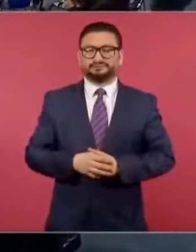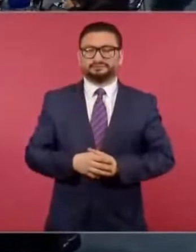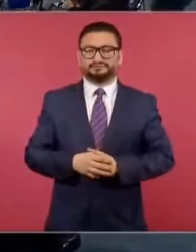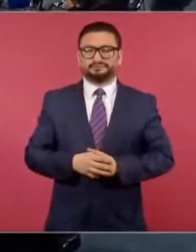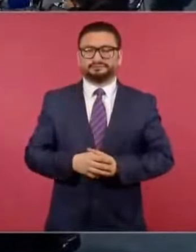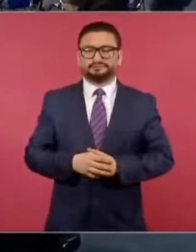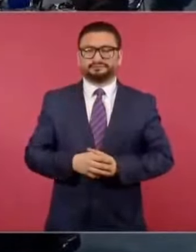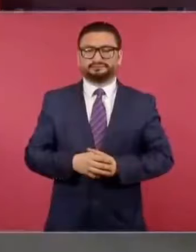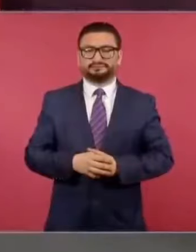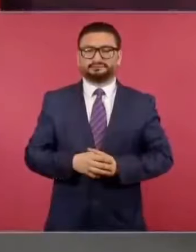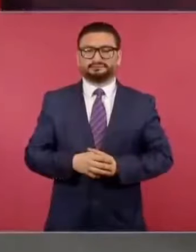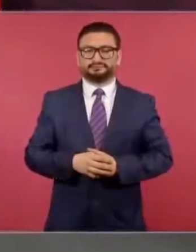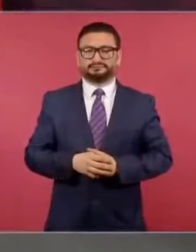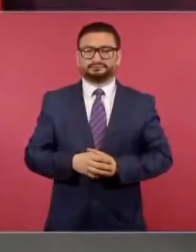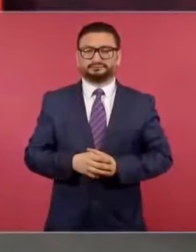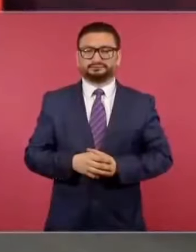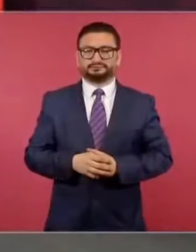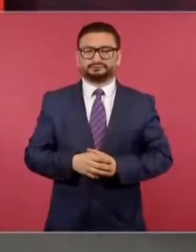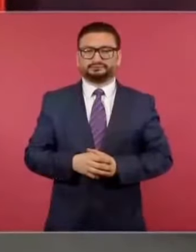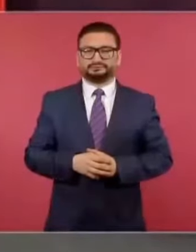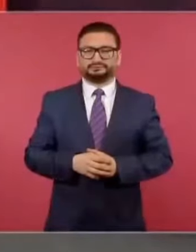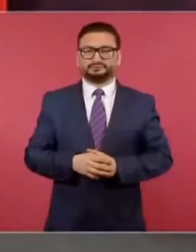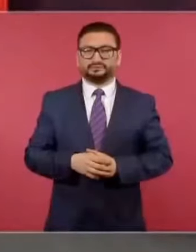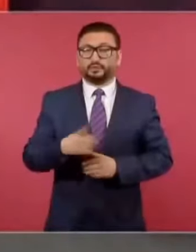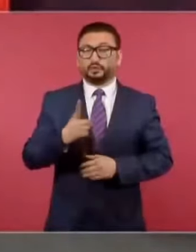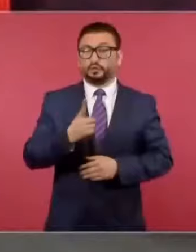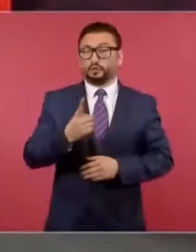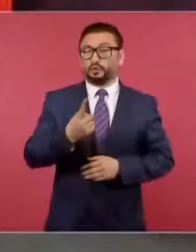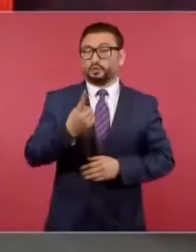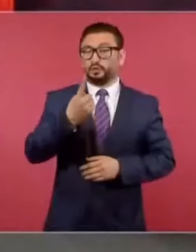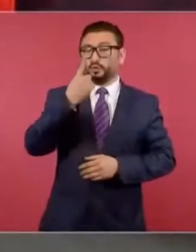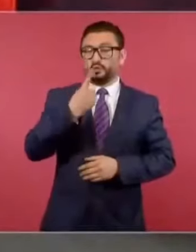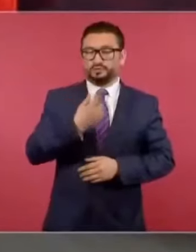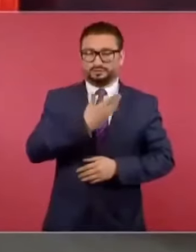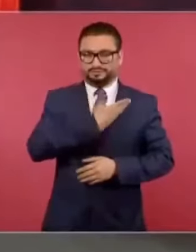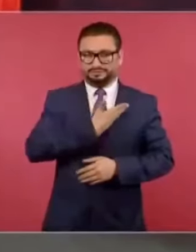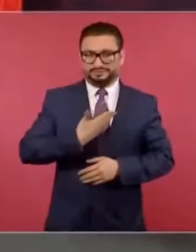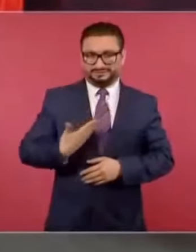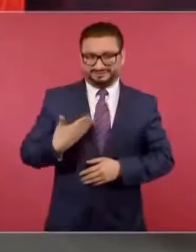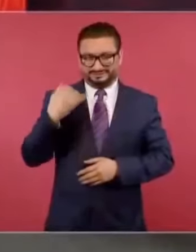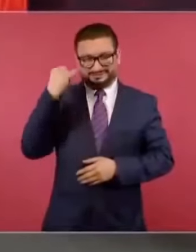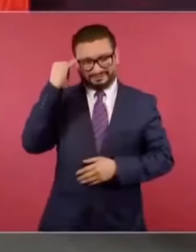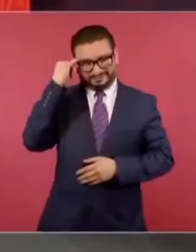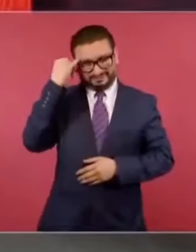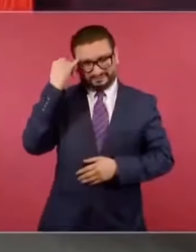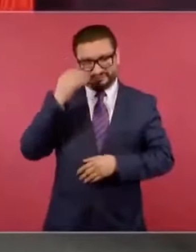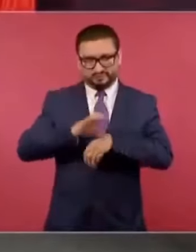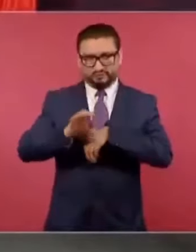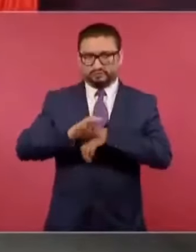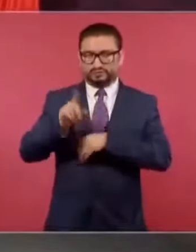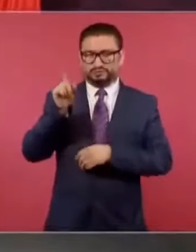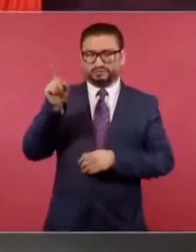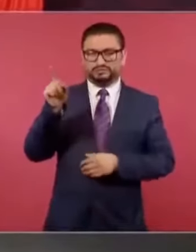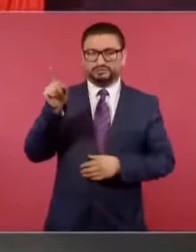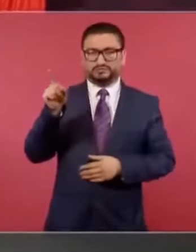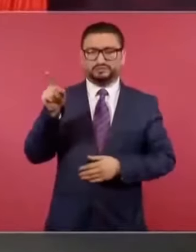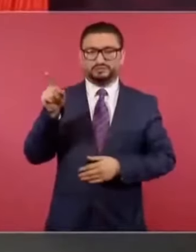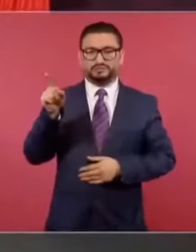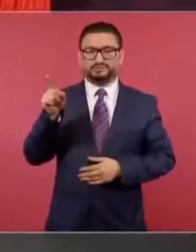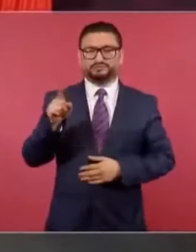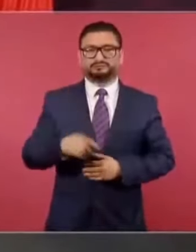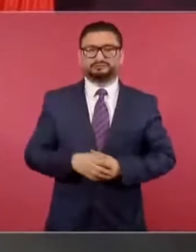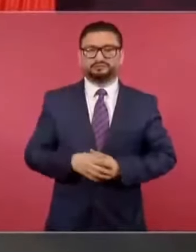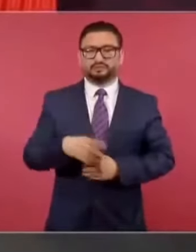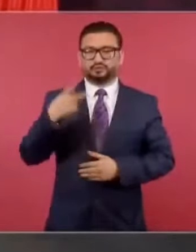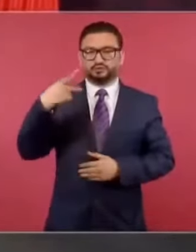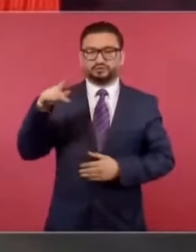El el único presidente indígena de Colombia